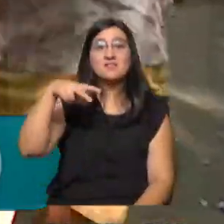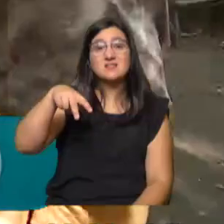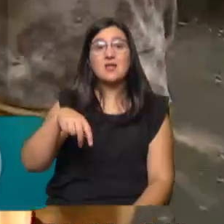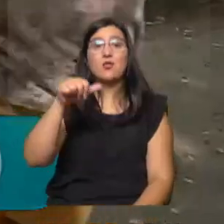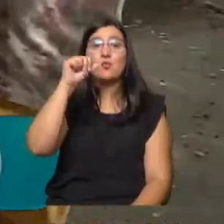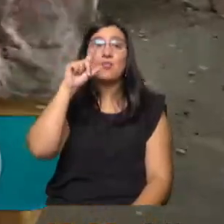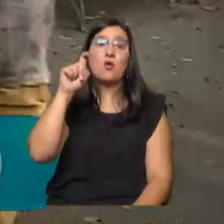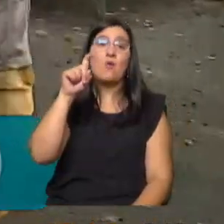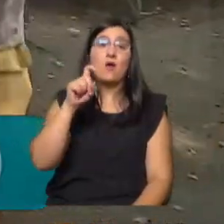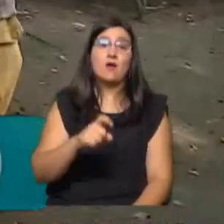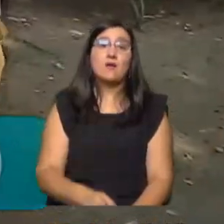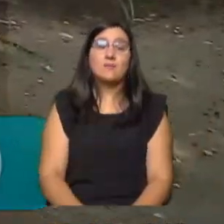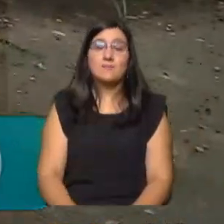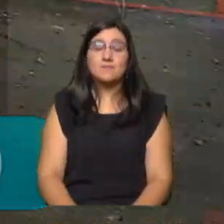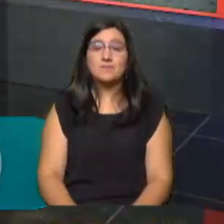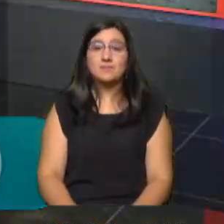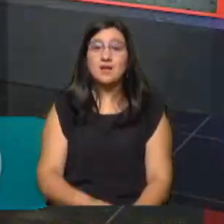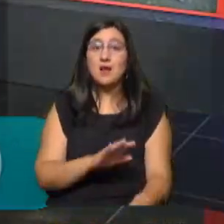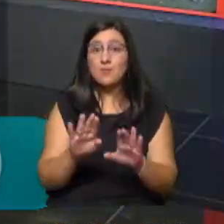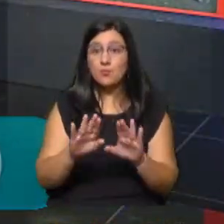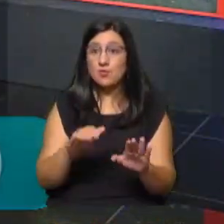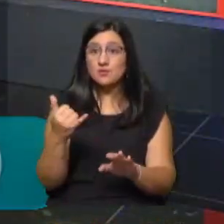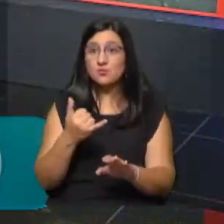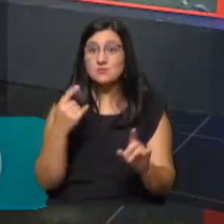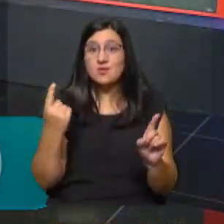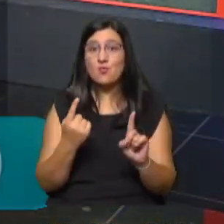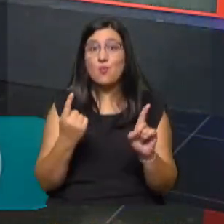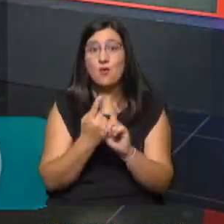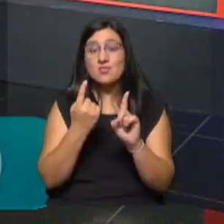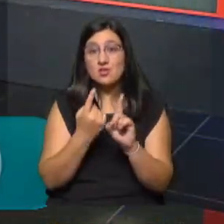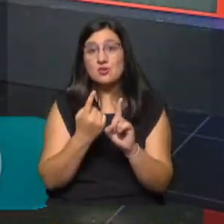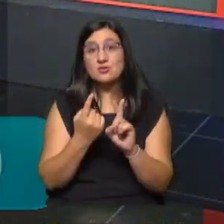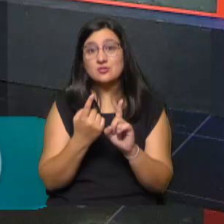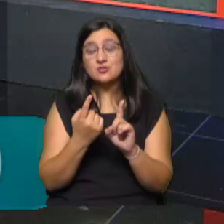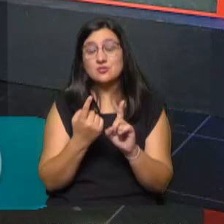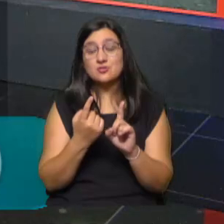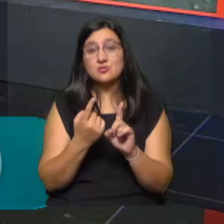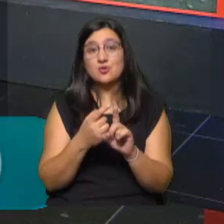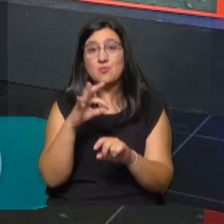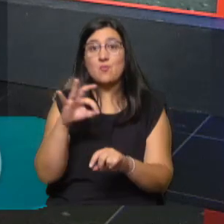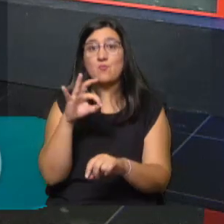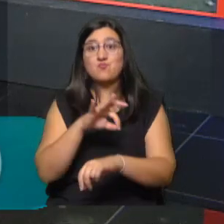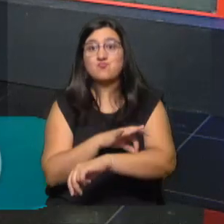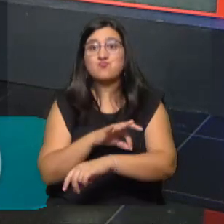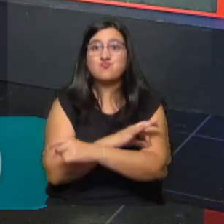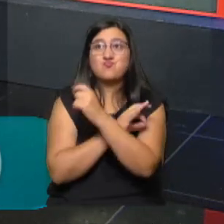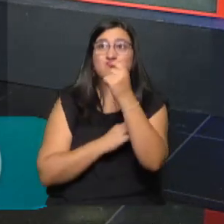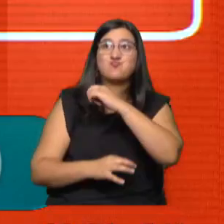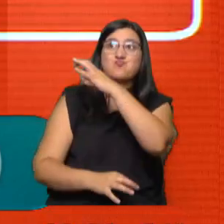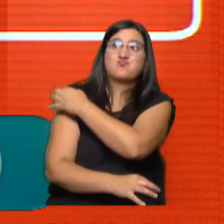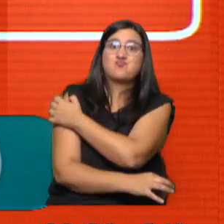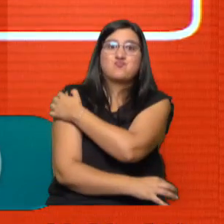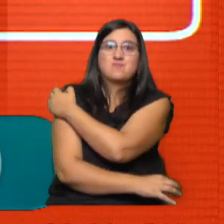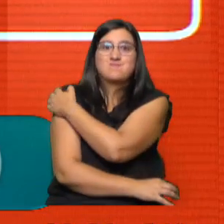Decime, Fito. No, porque acá en la puerta tuvimos encuentros cercanos de tercer tipo con insectos voladores